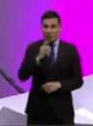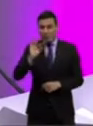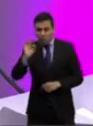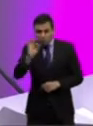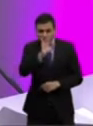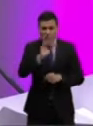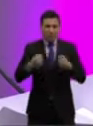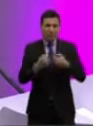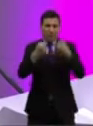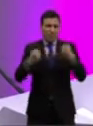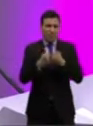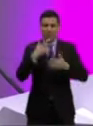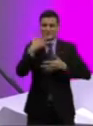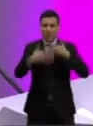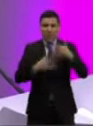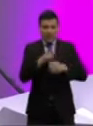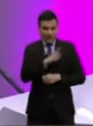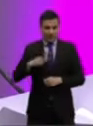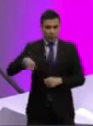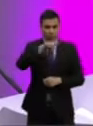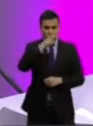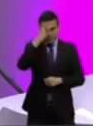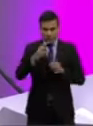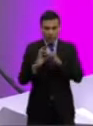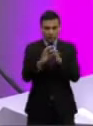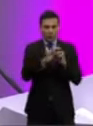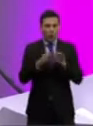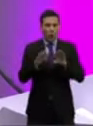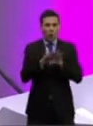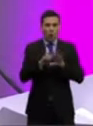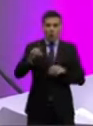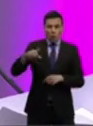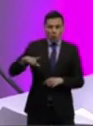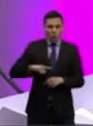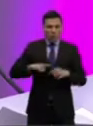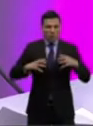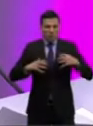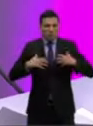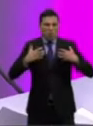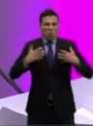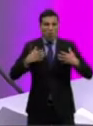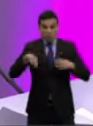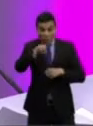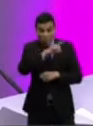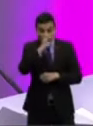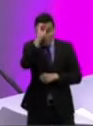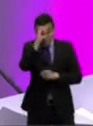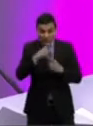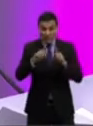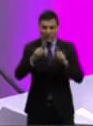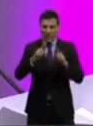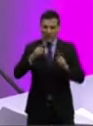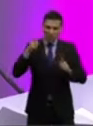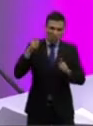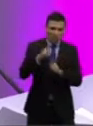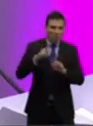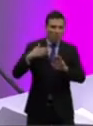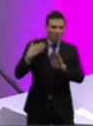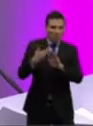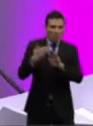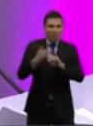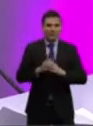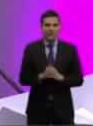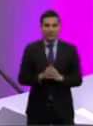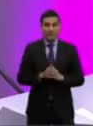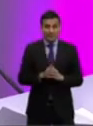vivir en armonía y solidaridad, como este gobierno que ha desatado su furia entre quienes no piensan como él, y ha dado un literal permiso para